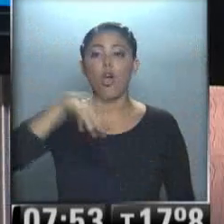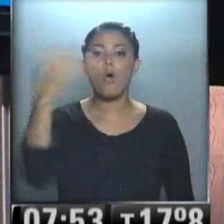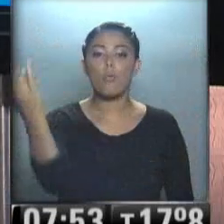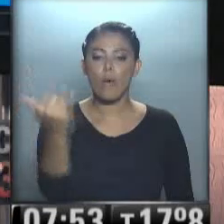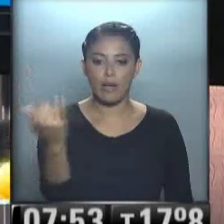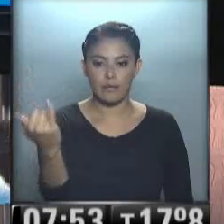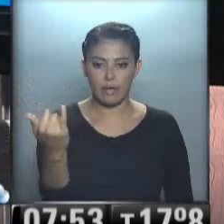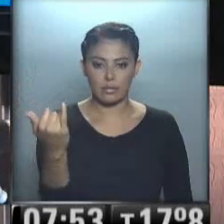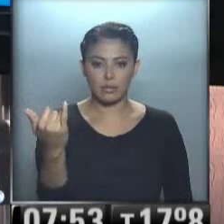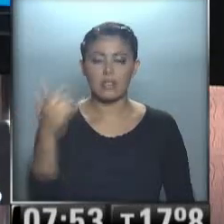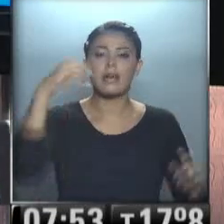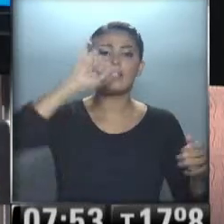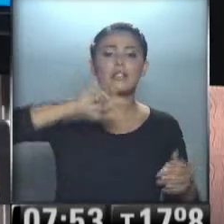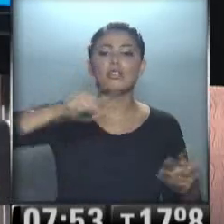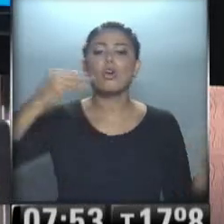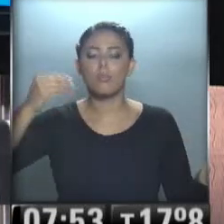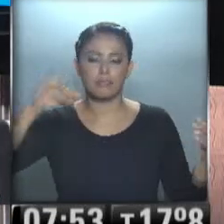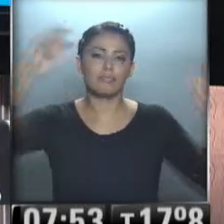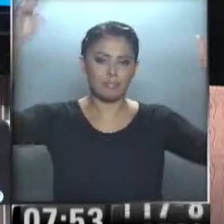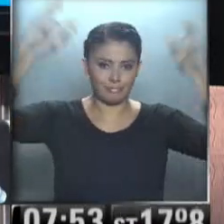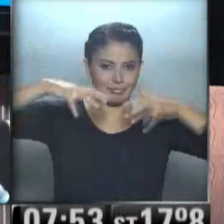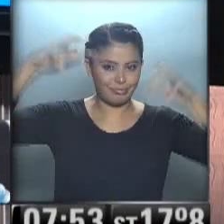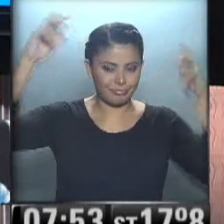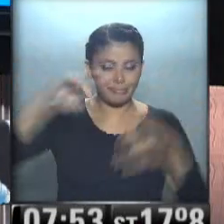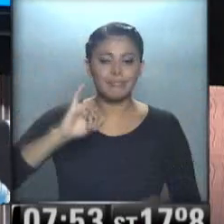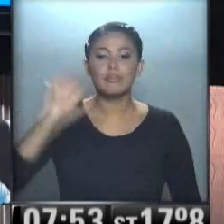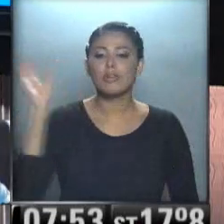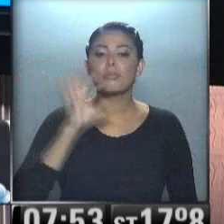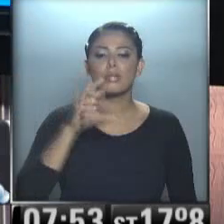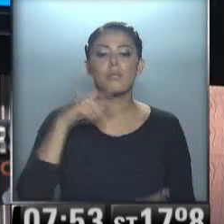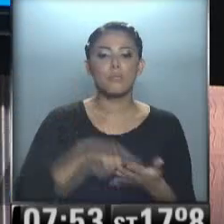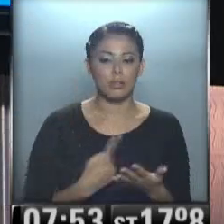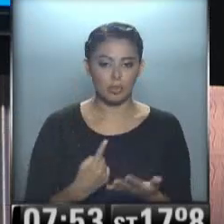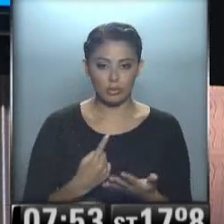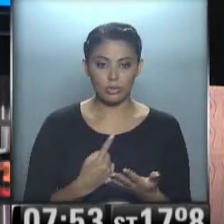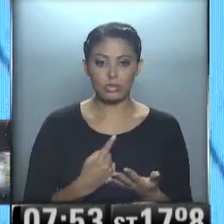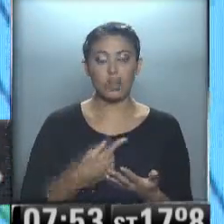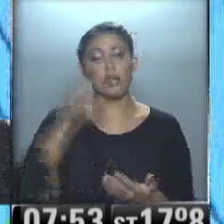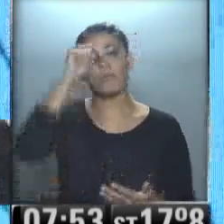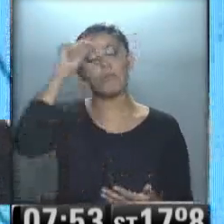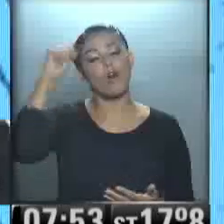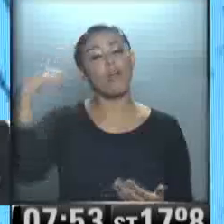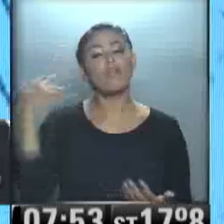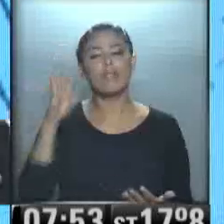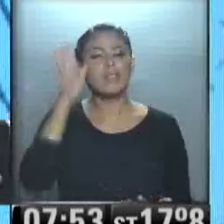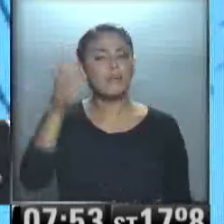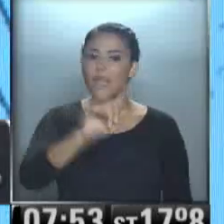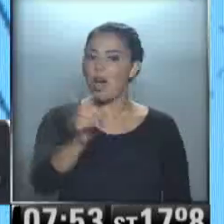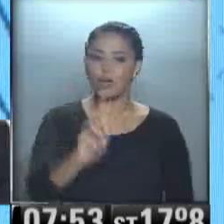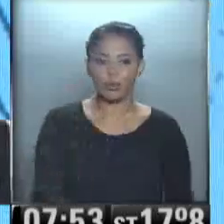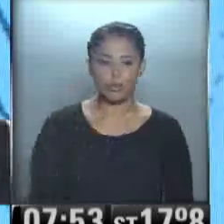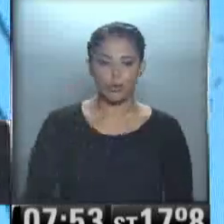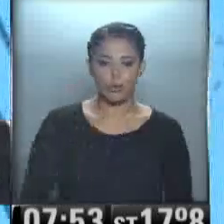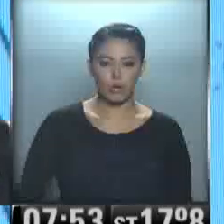jueves, llueve, no llueve, llueve. Llueve sobre la provincia de Buenos Aires, al fin. Pero no mucho, queridos amigos,